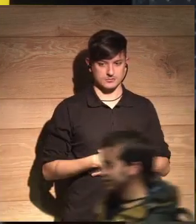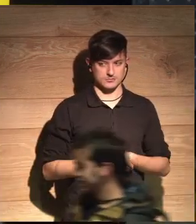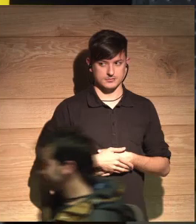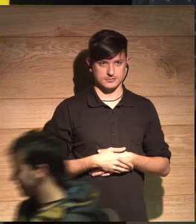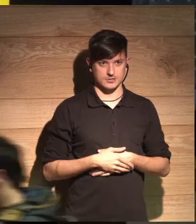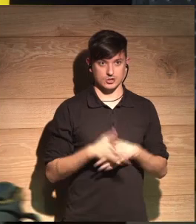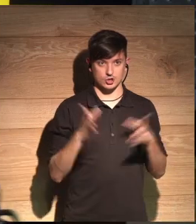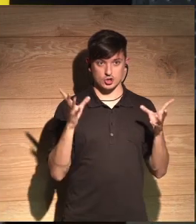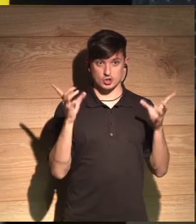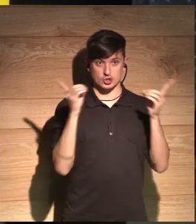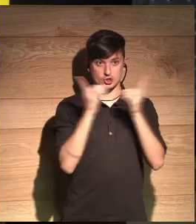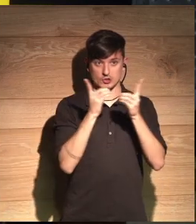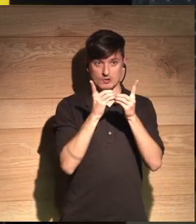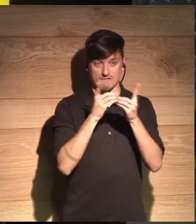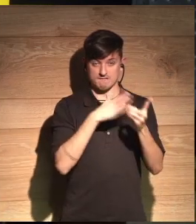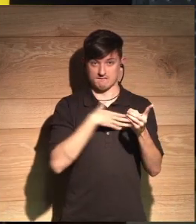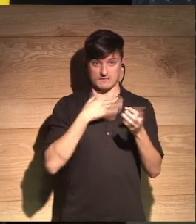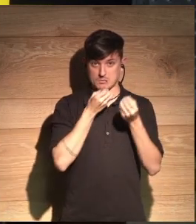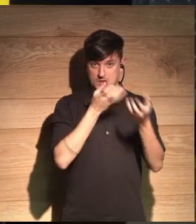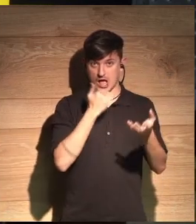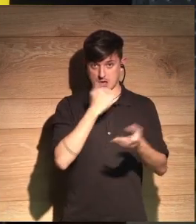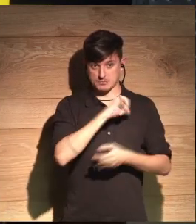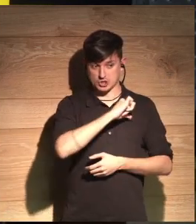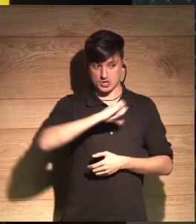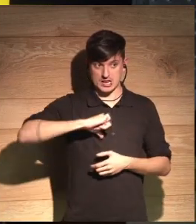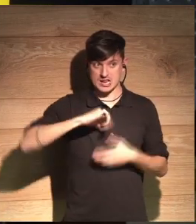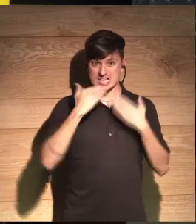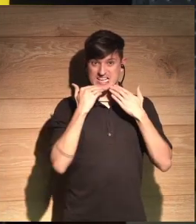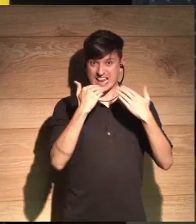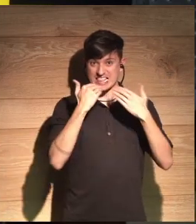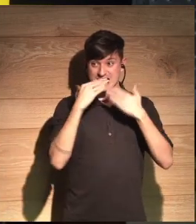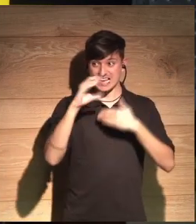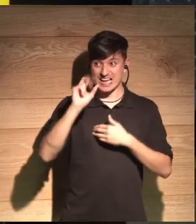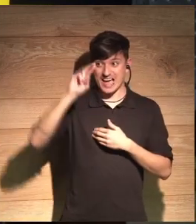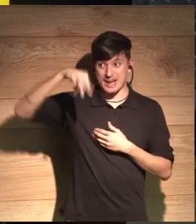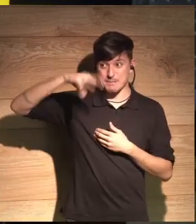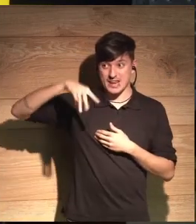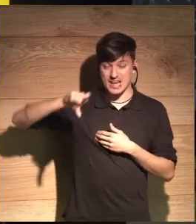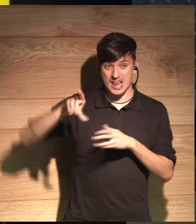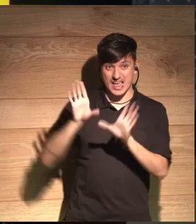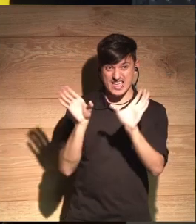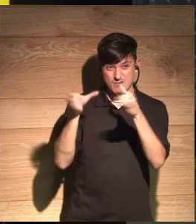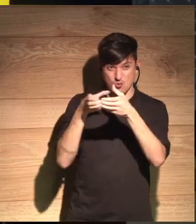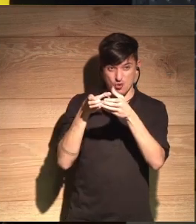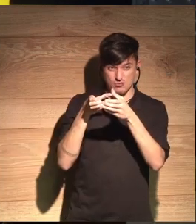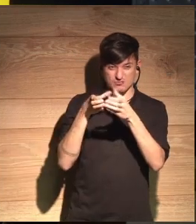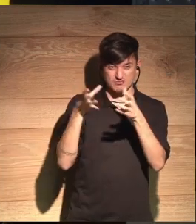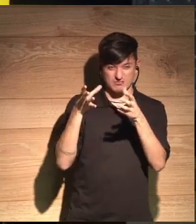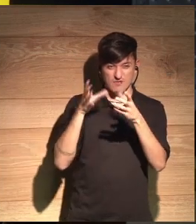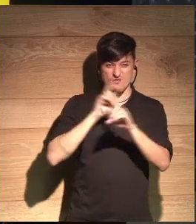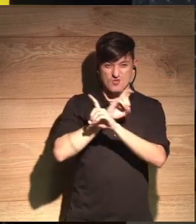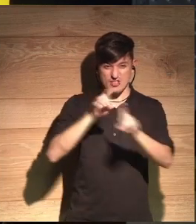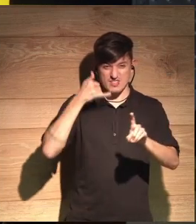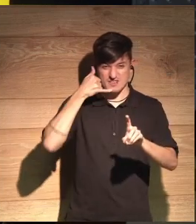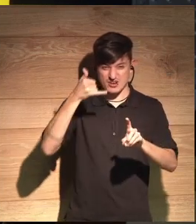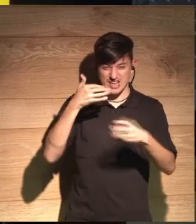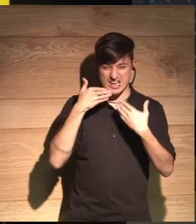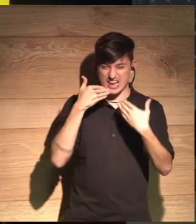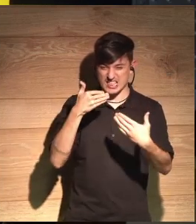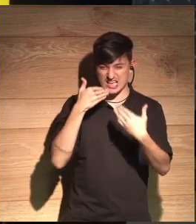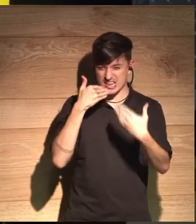alusión personal y es mi enorme agradecimiento a carmen y a todo el equipo de fundación telefónica por por este